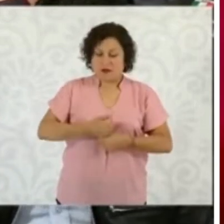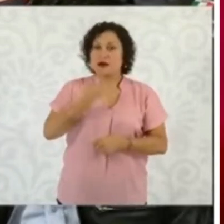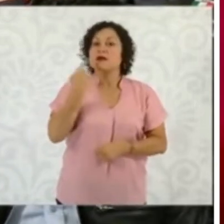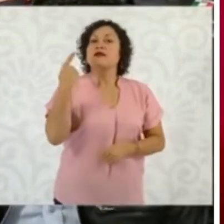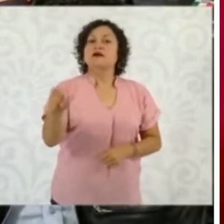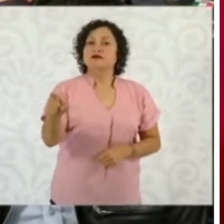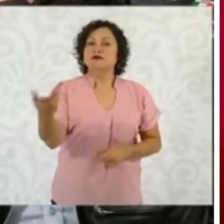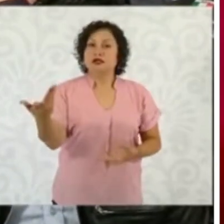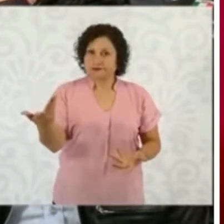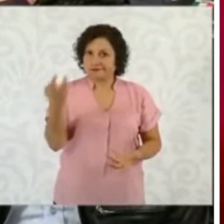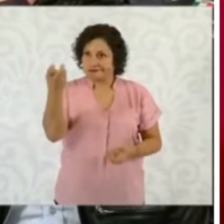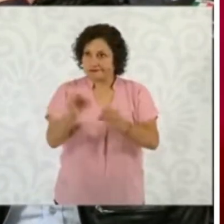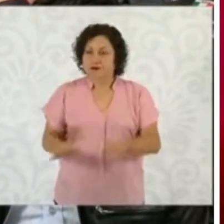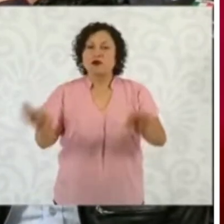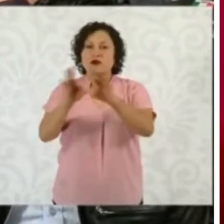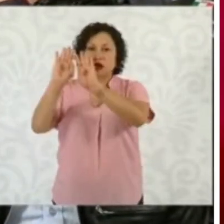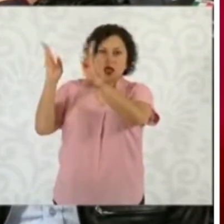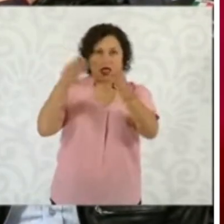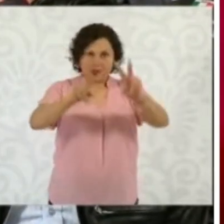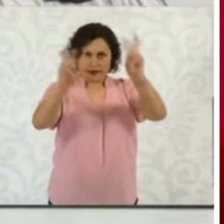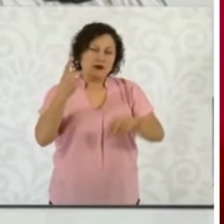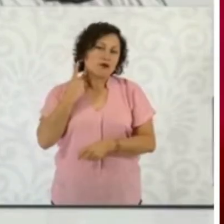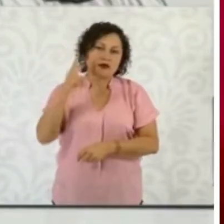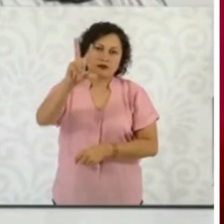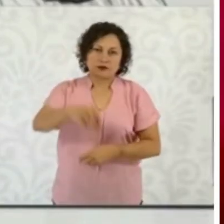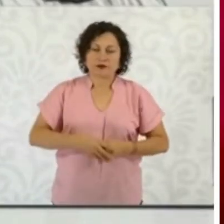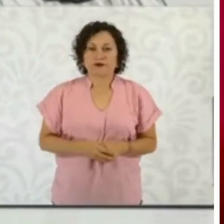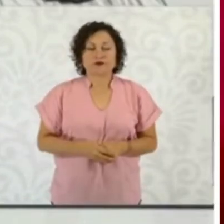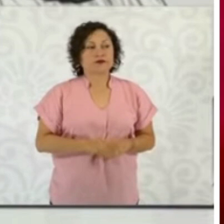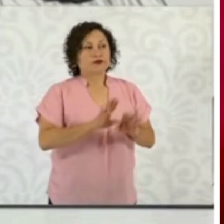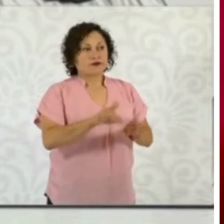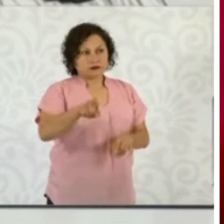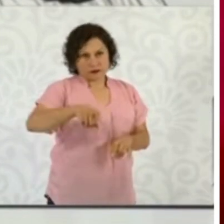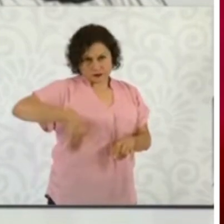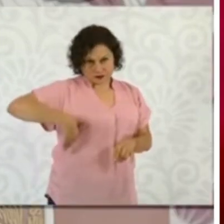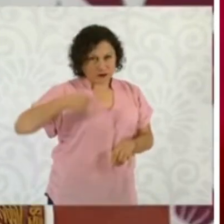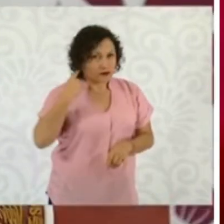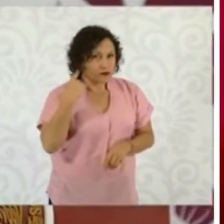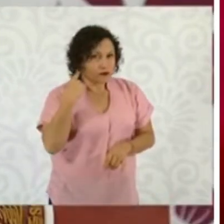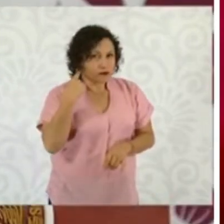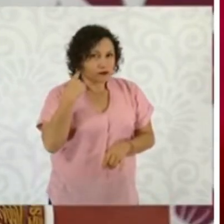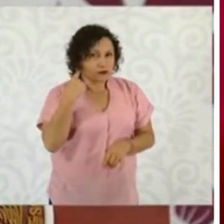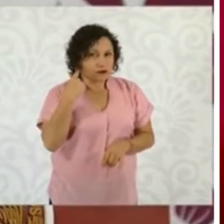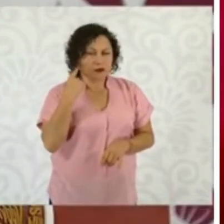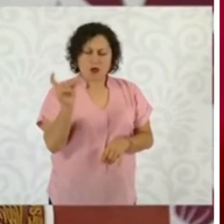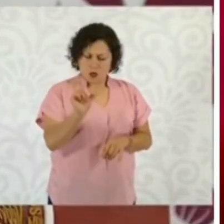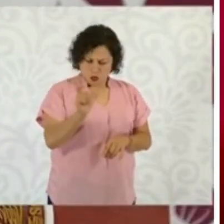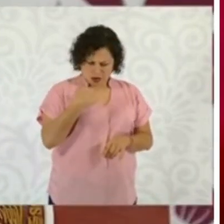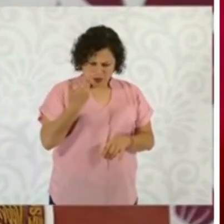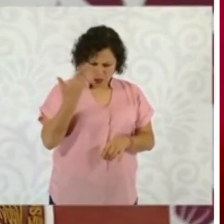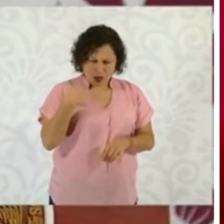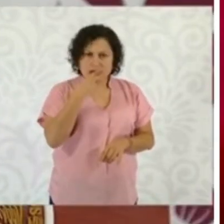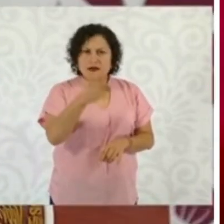que justamente no sea una cuestión enfocada al tema político. No sé si escuchaste lo que dije ¿qué día? ¿De qué